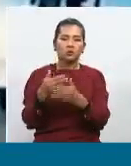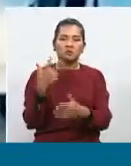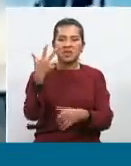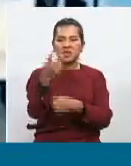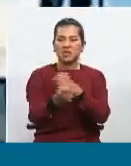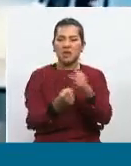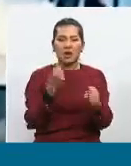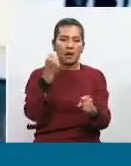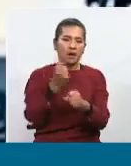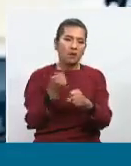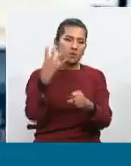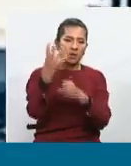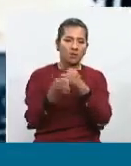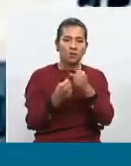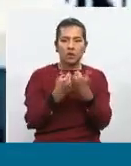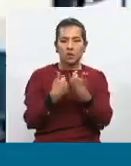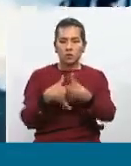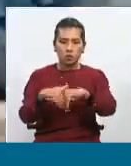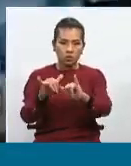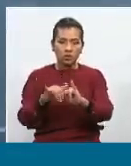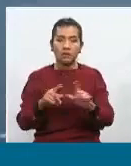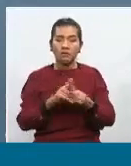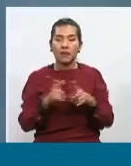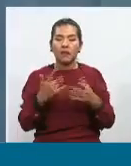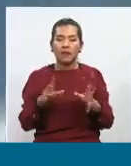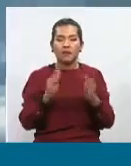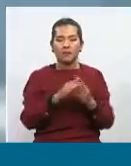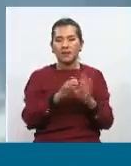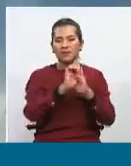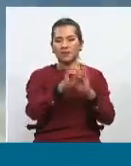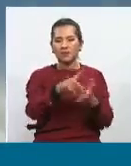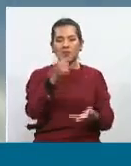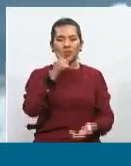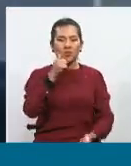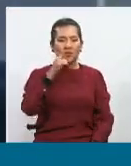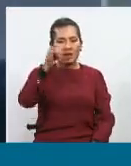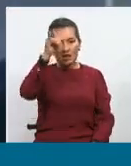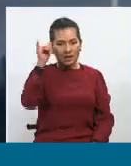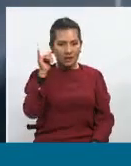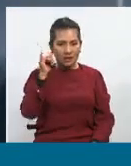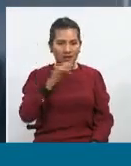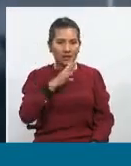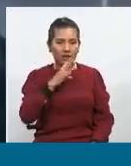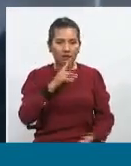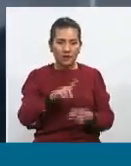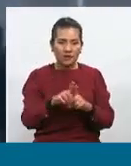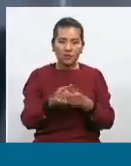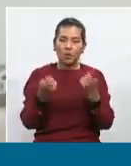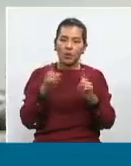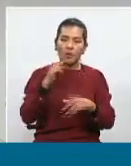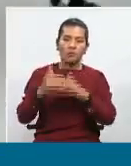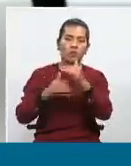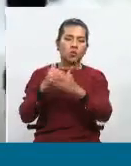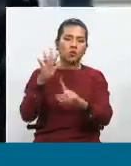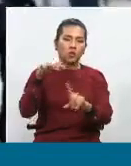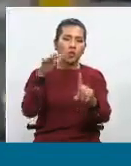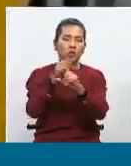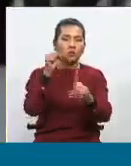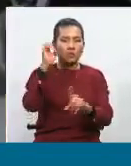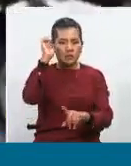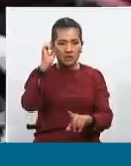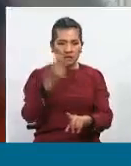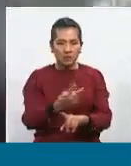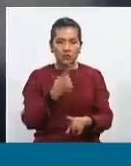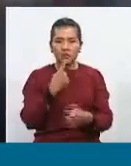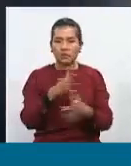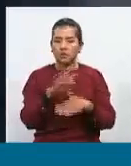3 o más años, porque seguramente van a utilizar, como lo está haciendo la señora Áñez, por ejemplo, en el proceso Golpe de Estado 2, todos los recursos que les